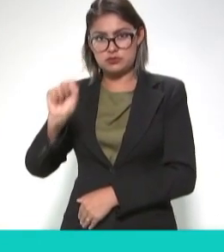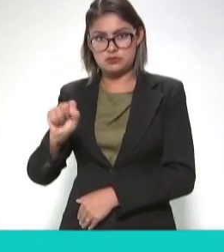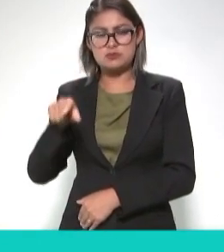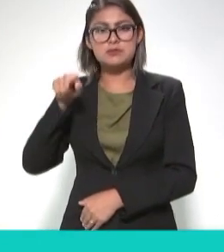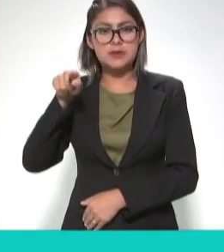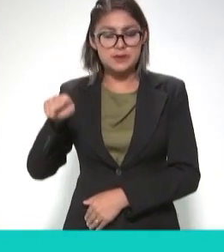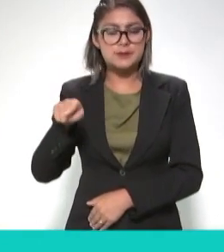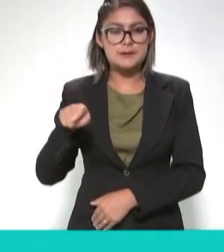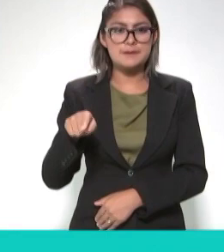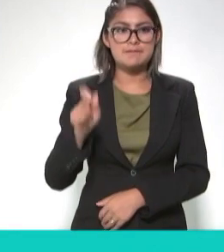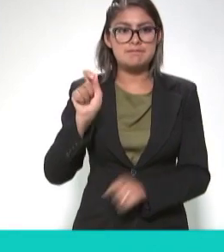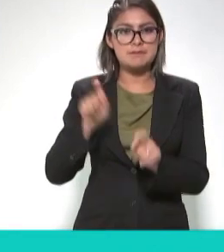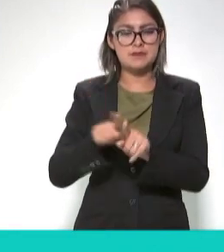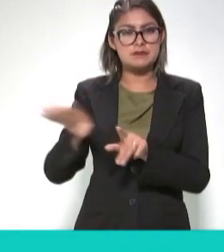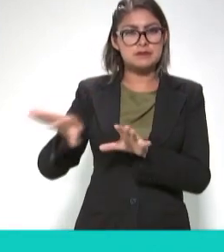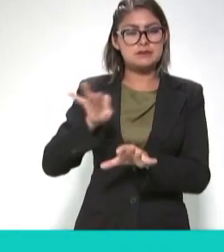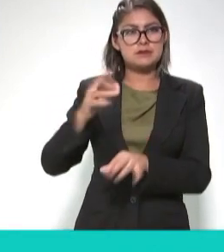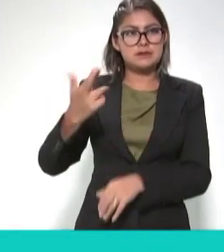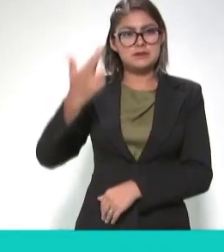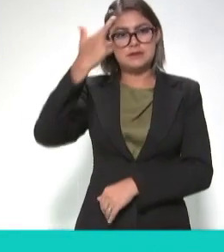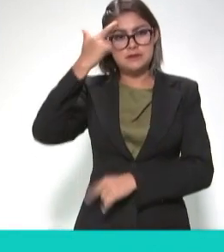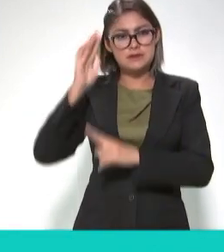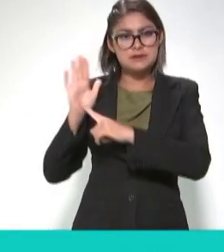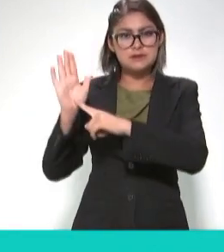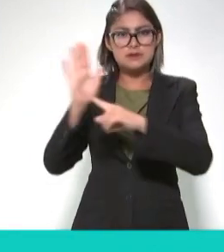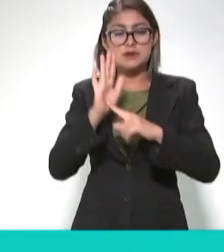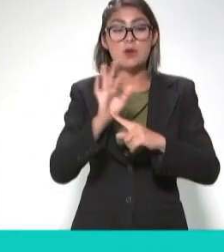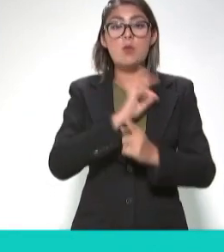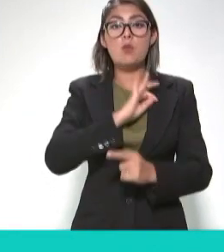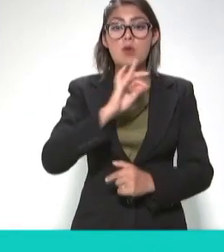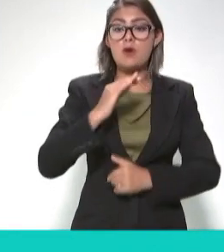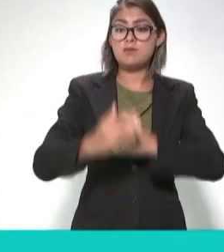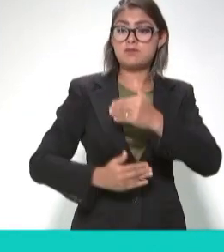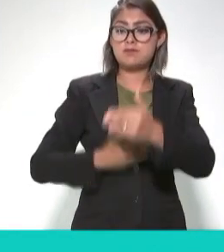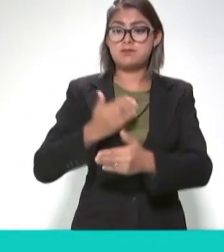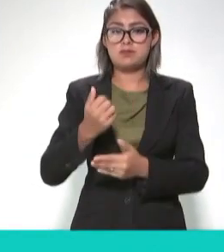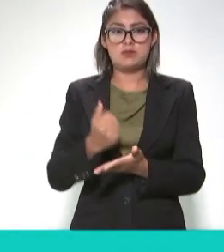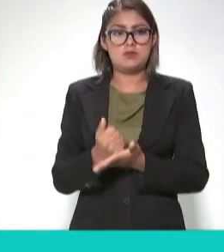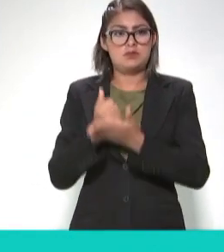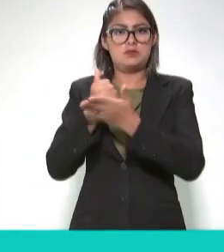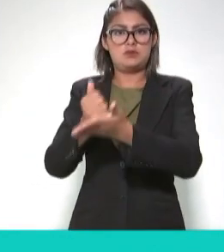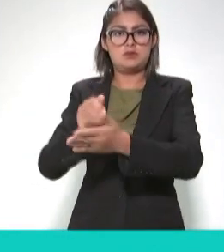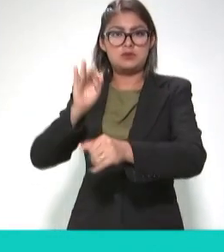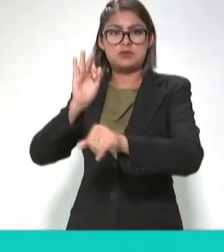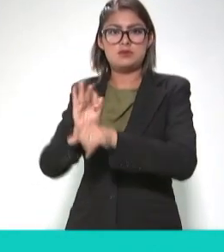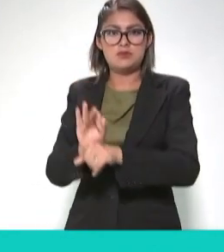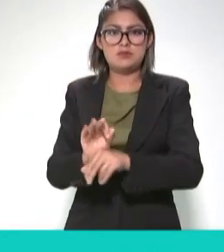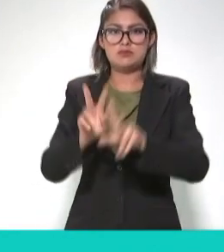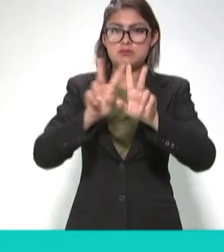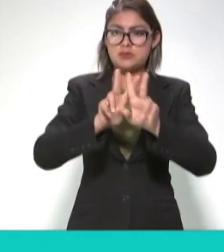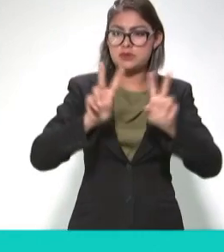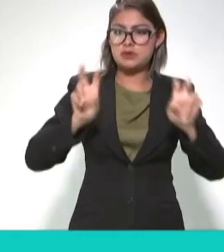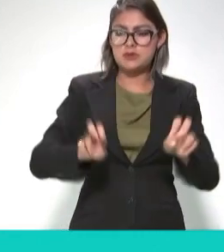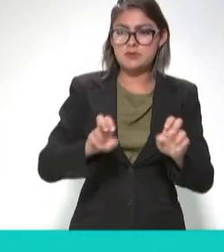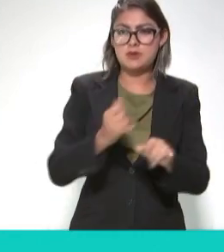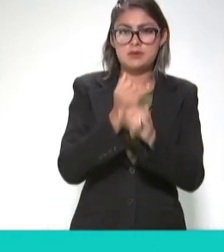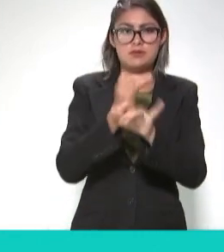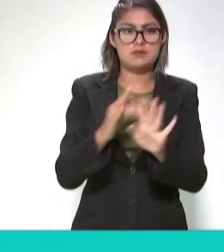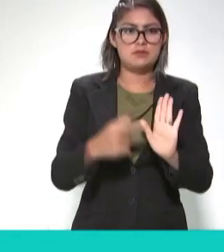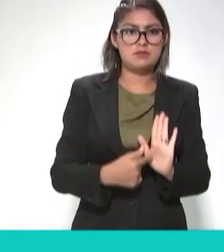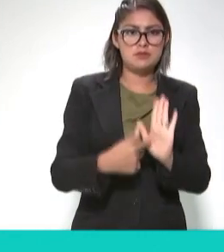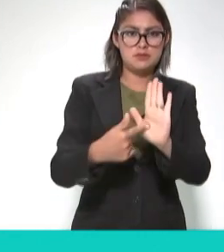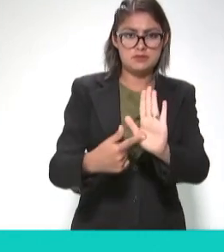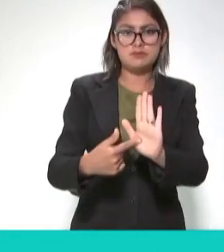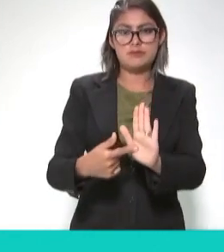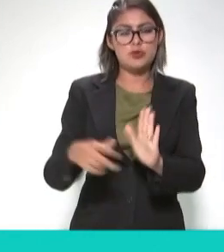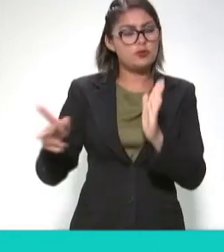este paso puede ser engrandecido si se fortalecen las previsiones en materia de transparencia insisto pasta